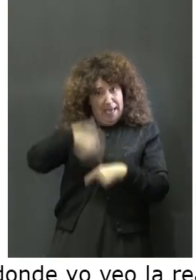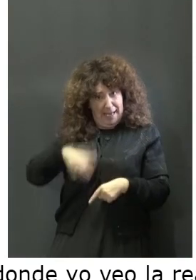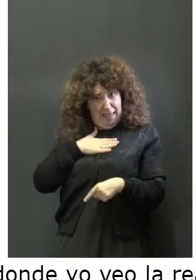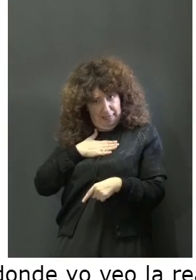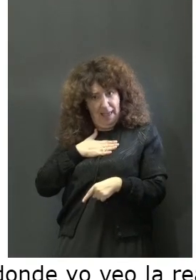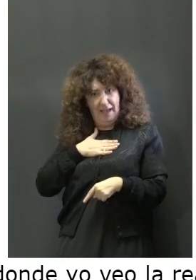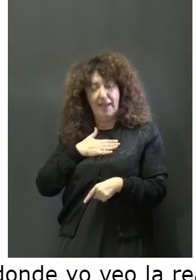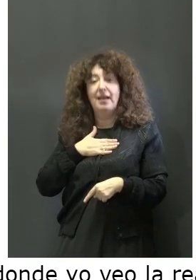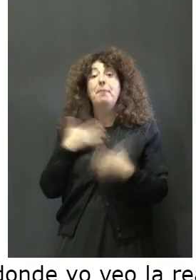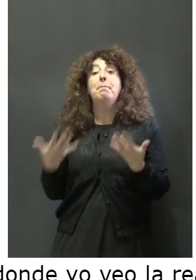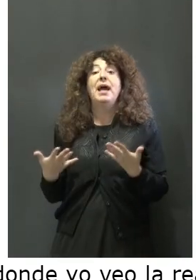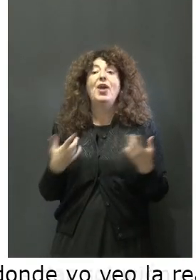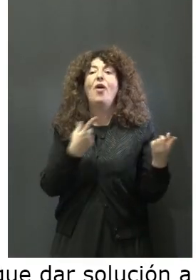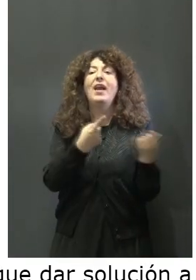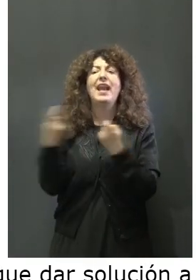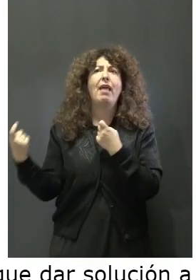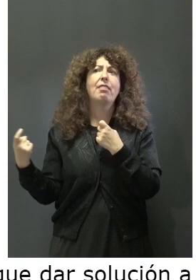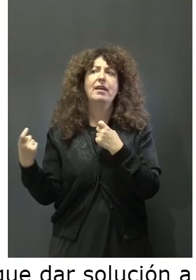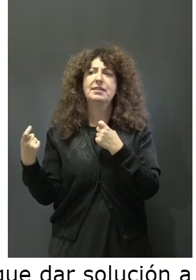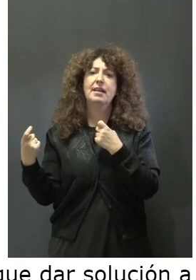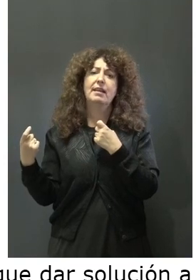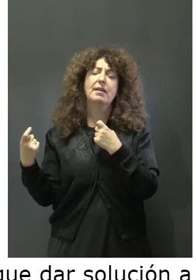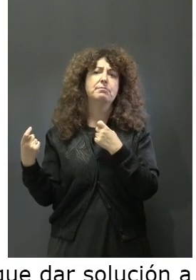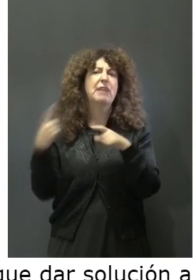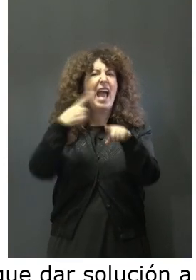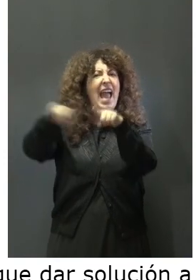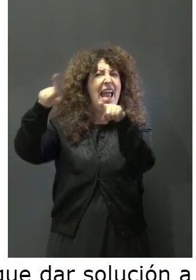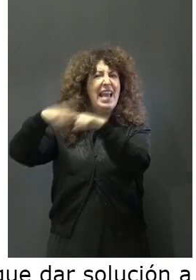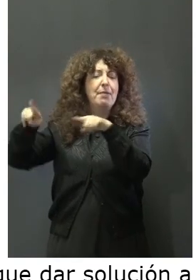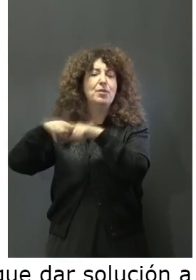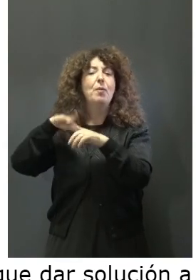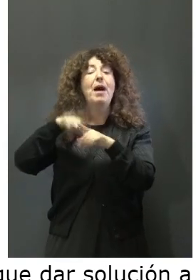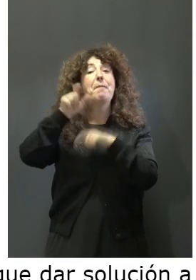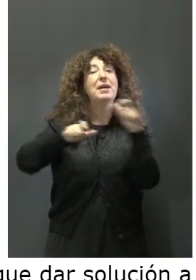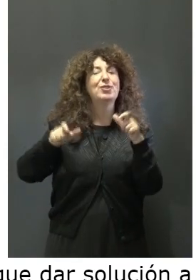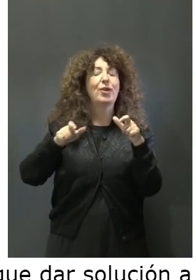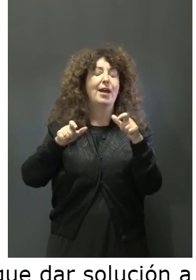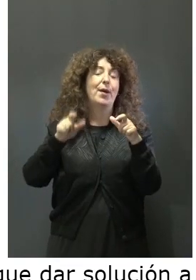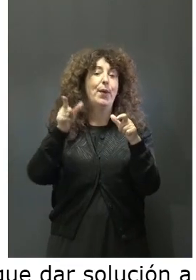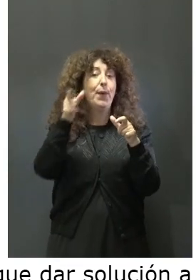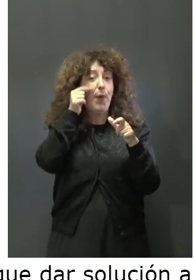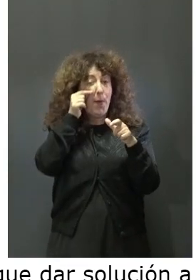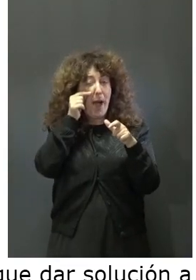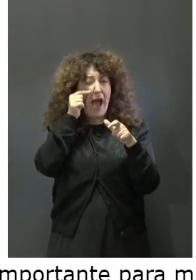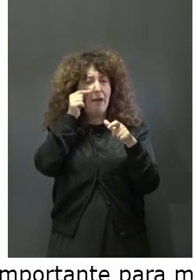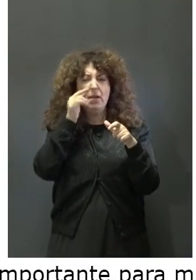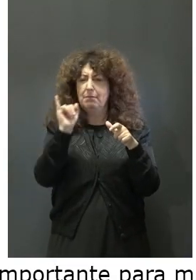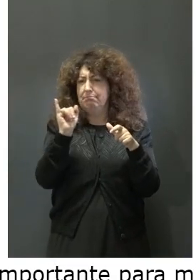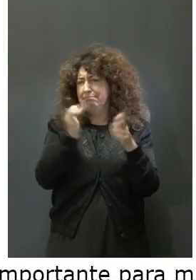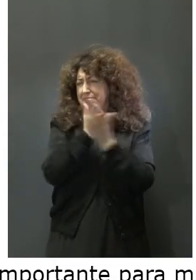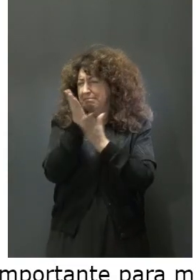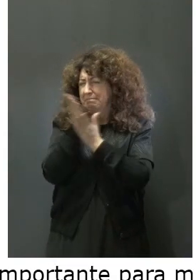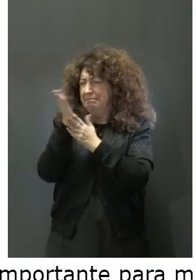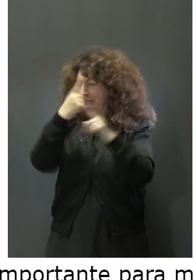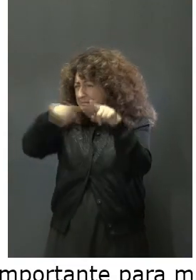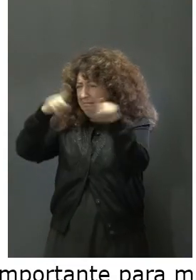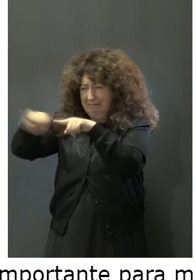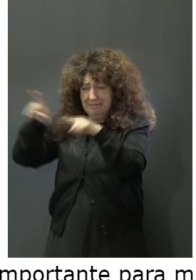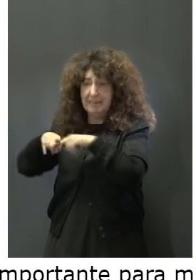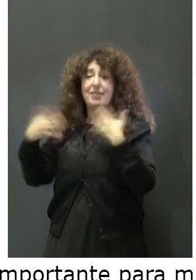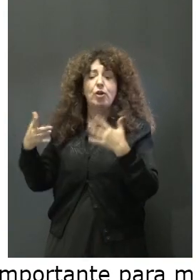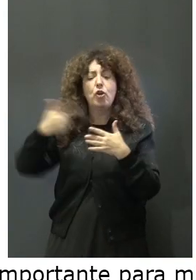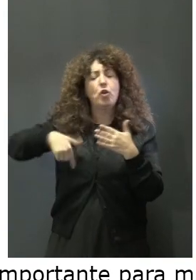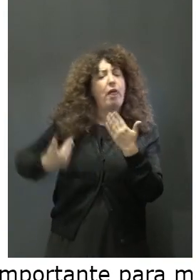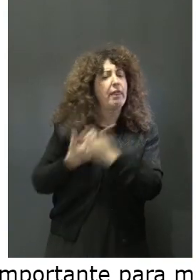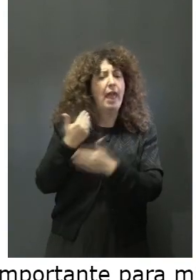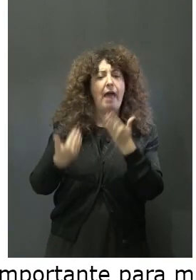grado de necesidad de elementos para baja visión es enorme y al final es un estudio y nosotros estamos día a día. Es